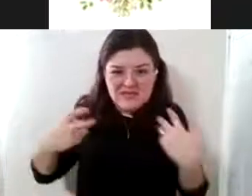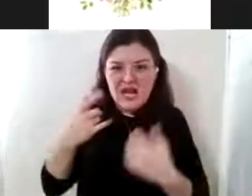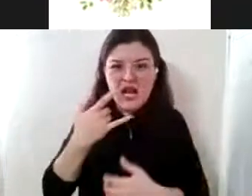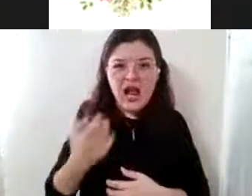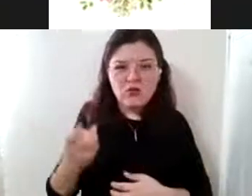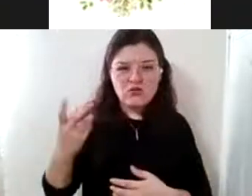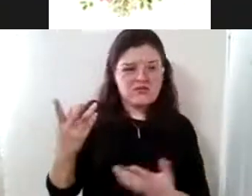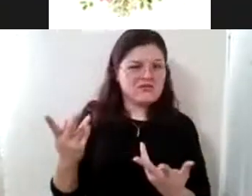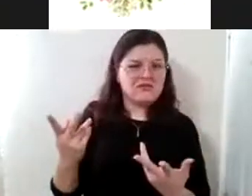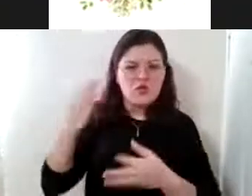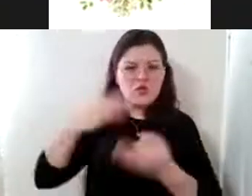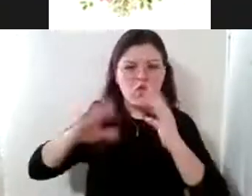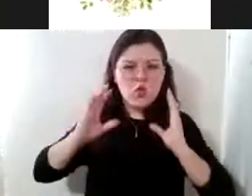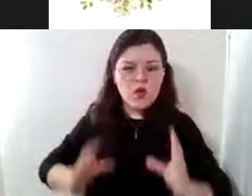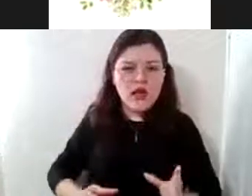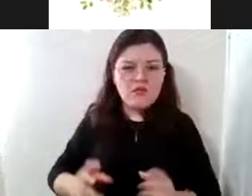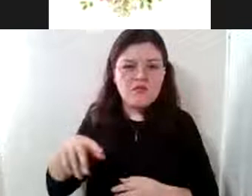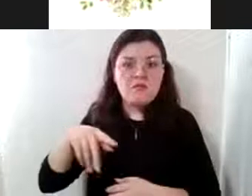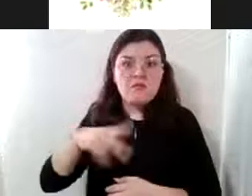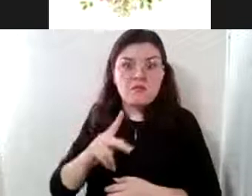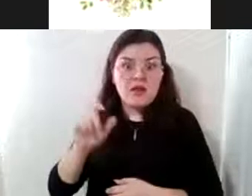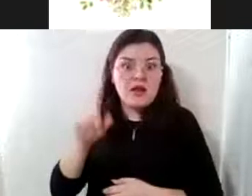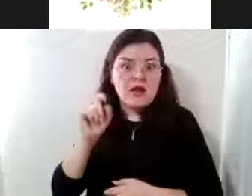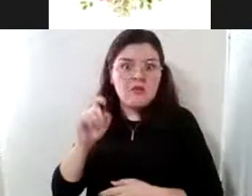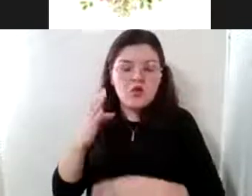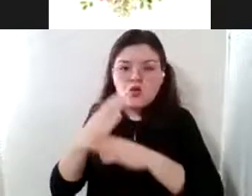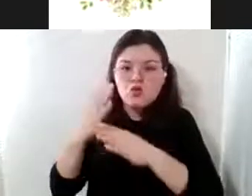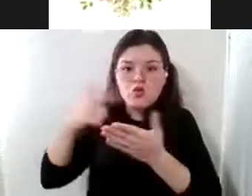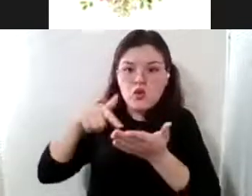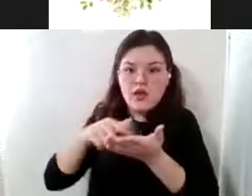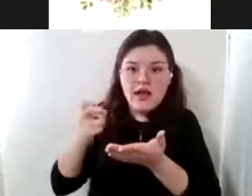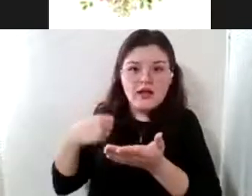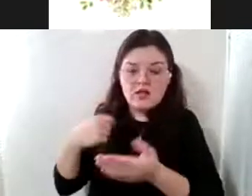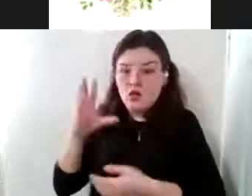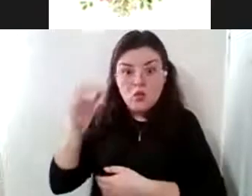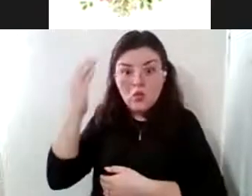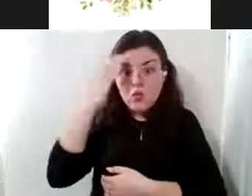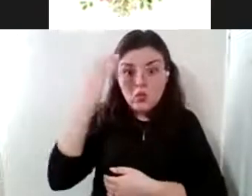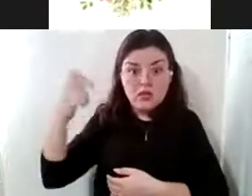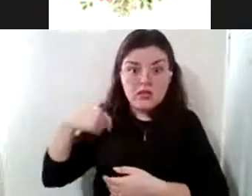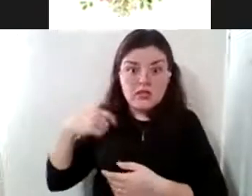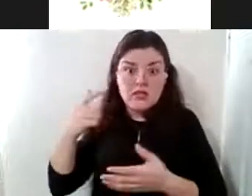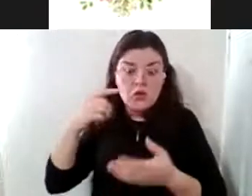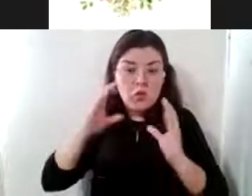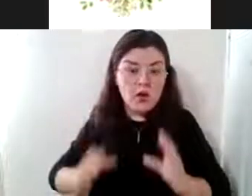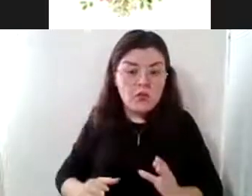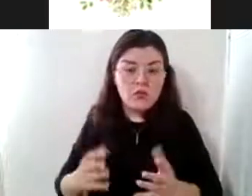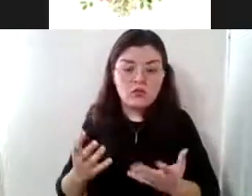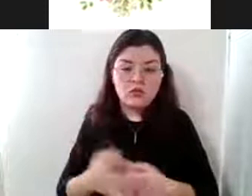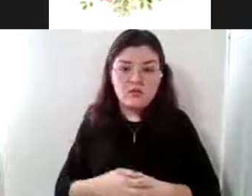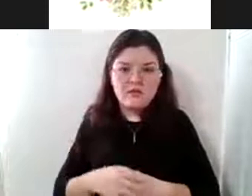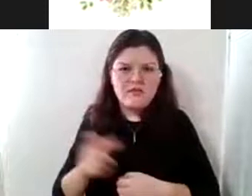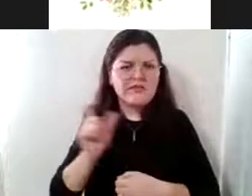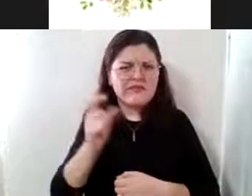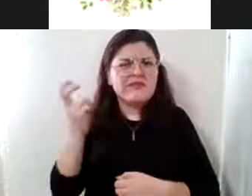cuerpo, incluso por sitios tan desconocidos que ni siquiera ella sabía. Cuando le pasa eso,